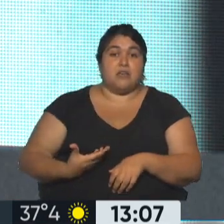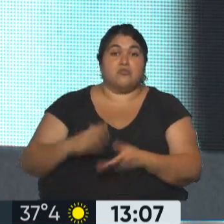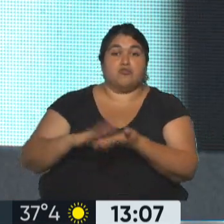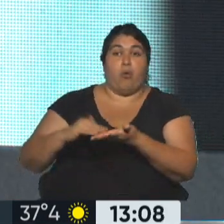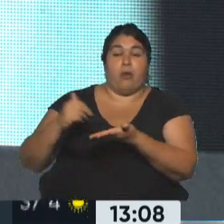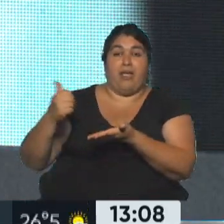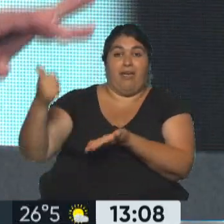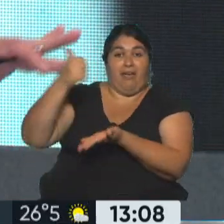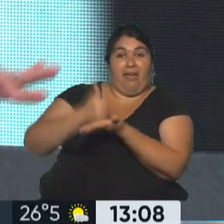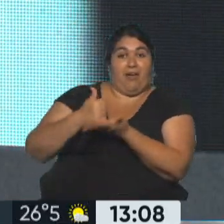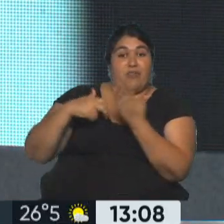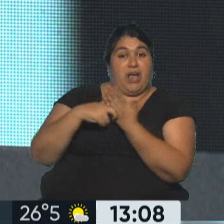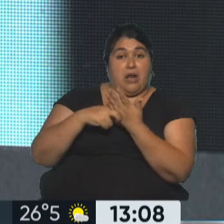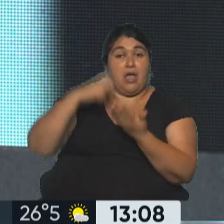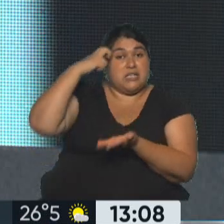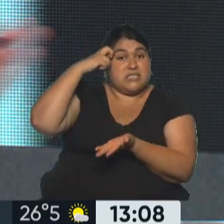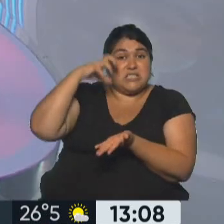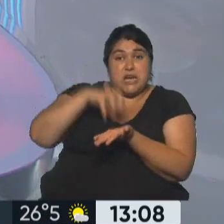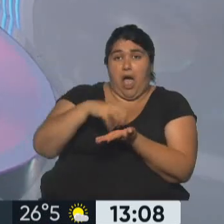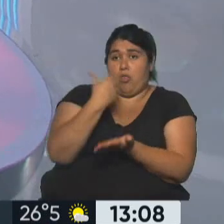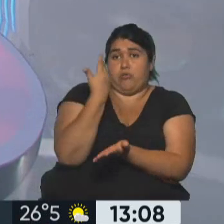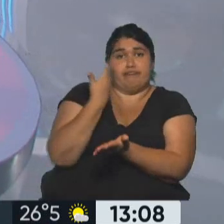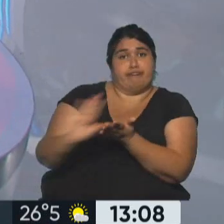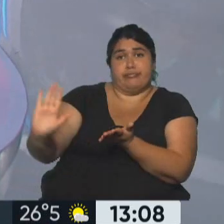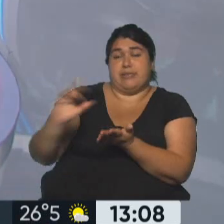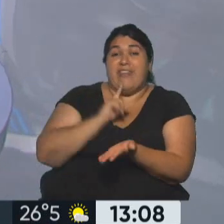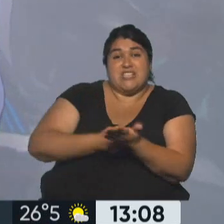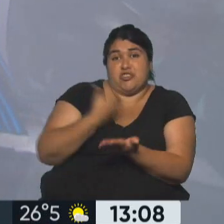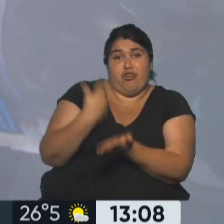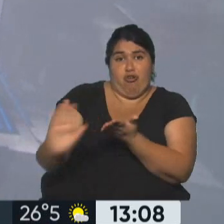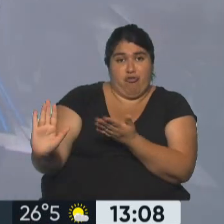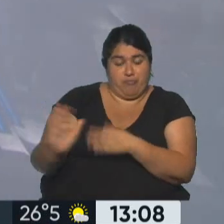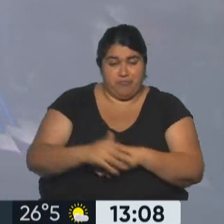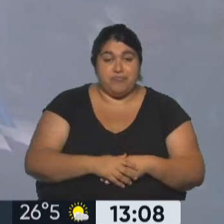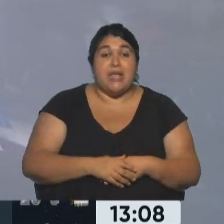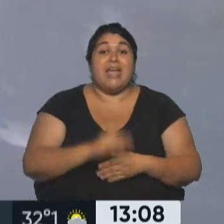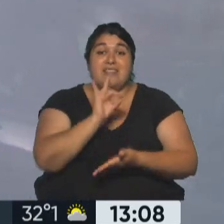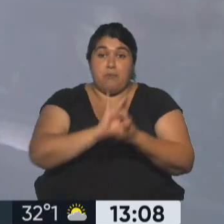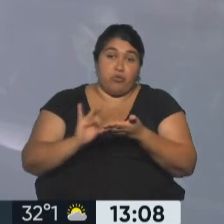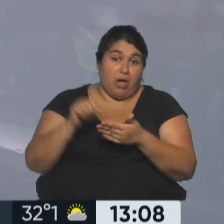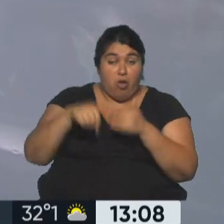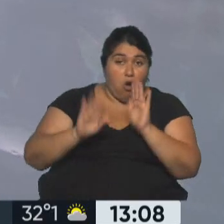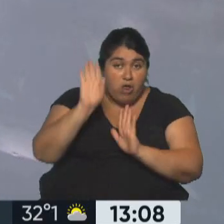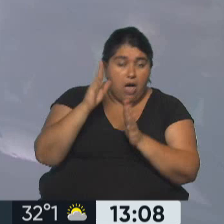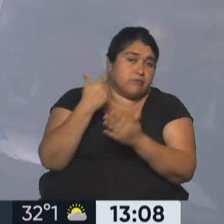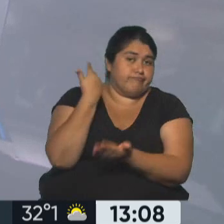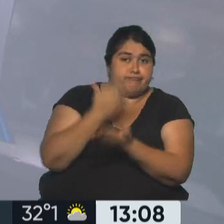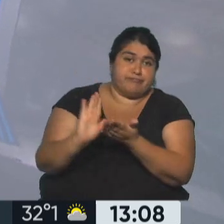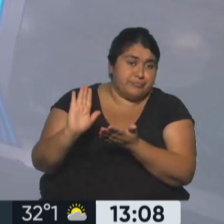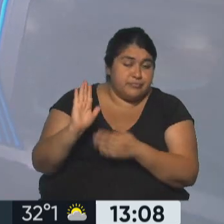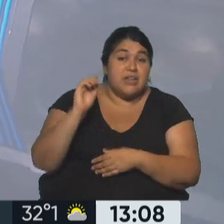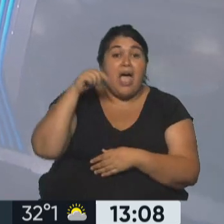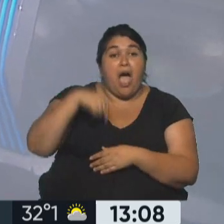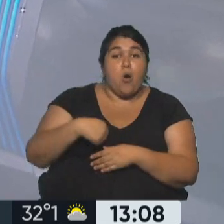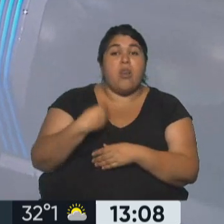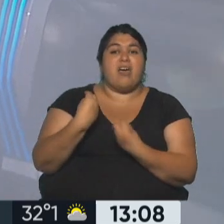para la Fiscalía General. El Senado se lo rechazó. Y ahora lo que pasó esta semana, el rechazo de la Cámara de Diputados a la reforma tributaria, una reforma tributaria